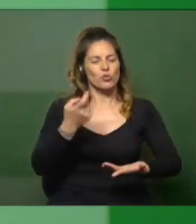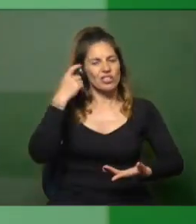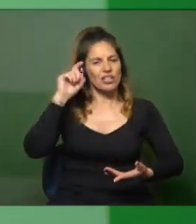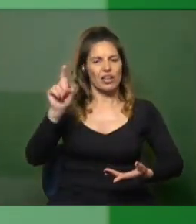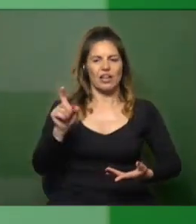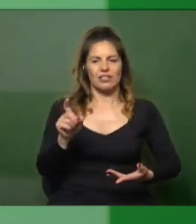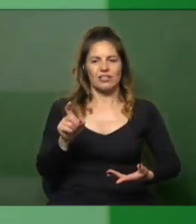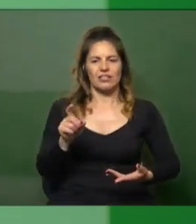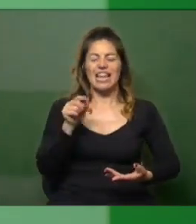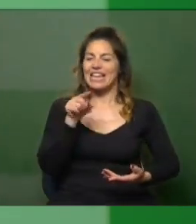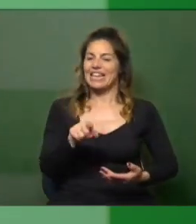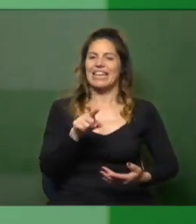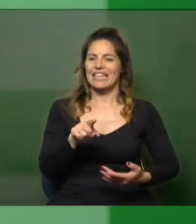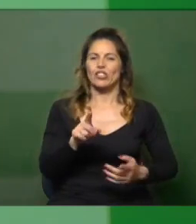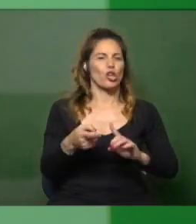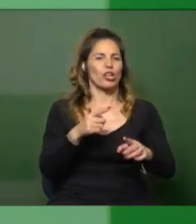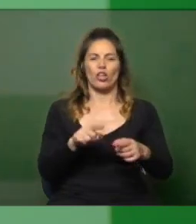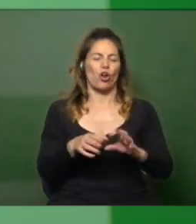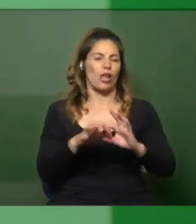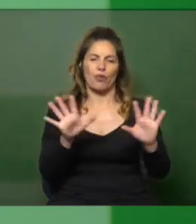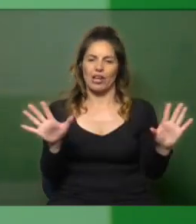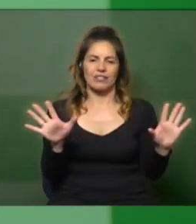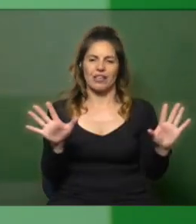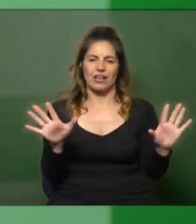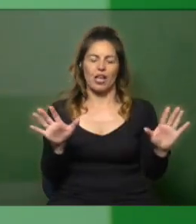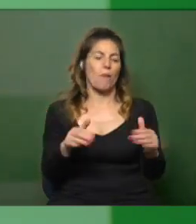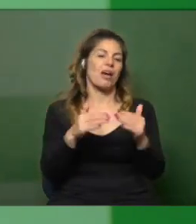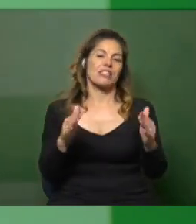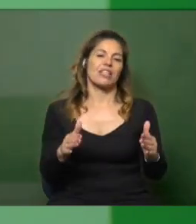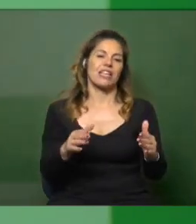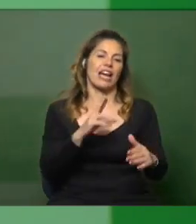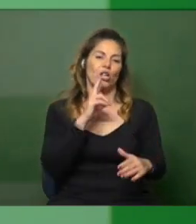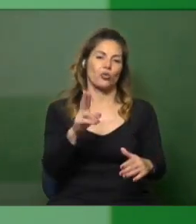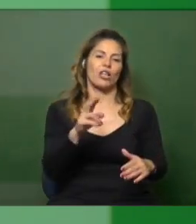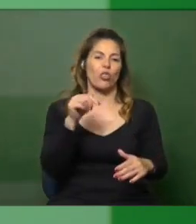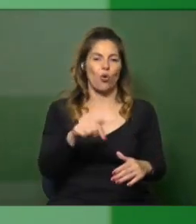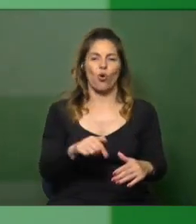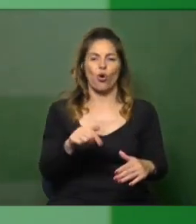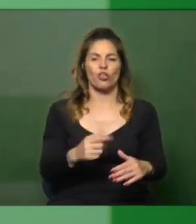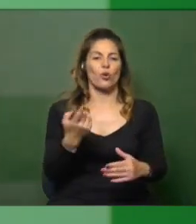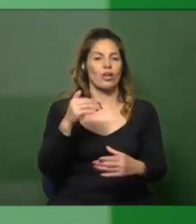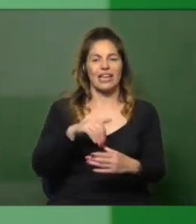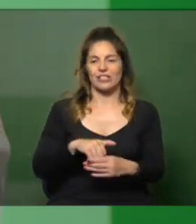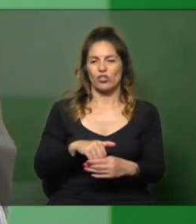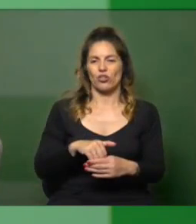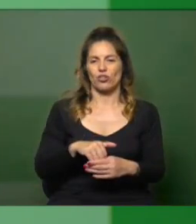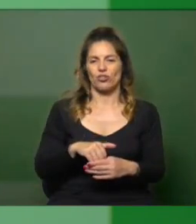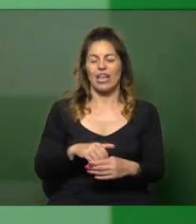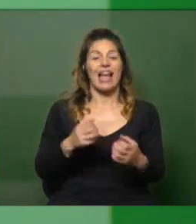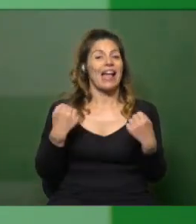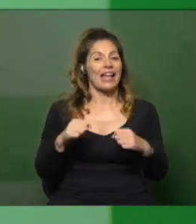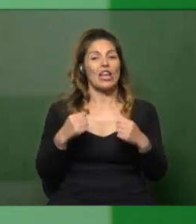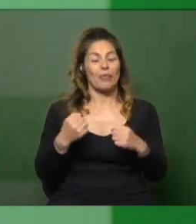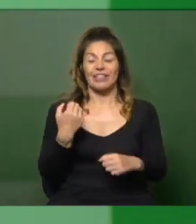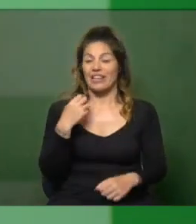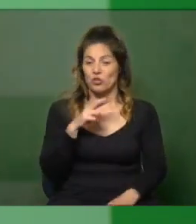que eso no tiene nada que ver con la democracia Más allá de del resultado que tenemos hoy de una elección en la práctica se va